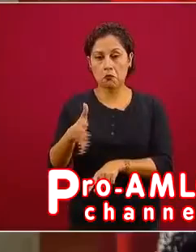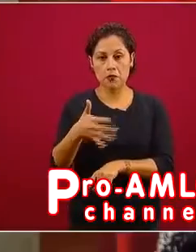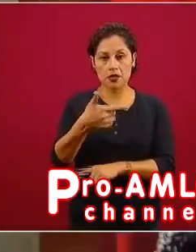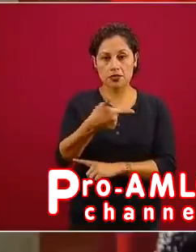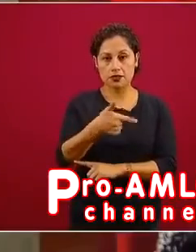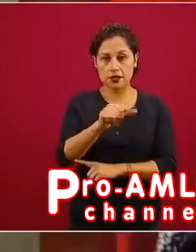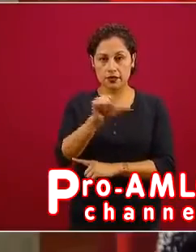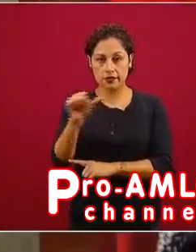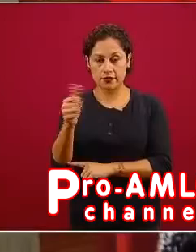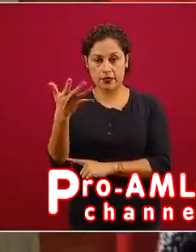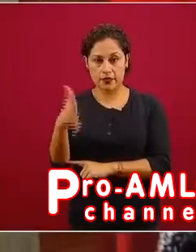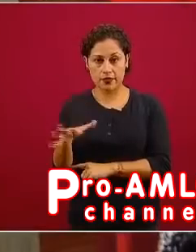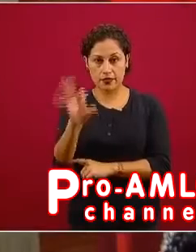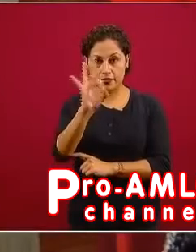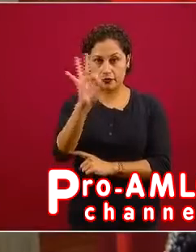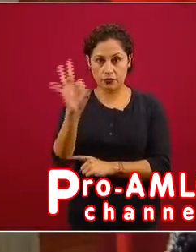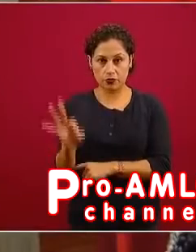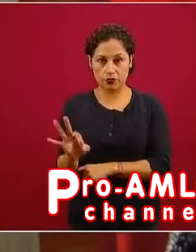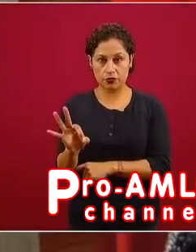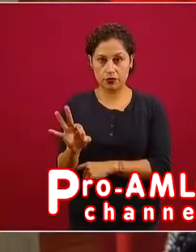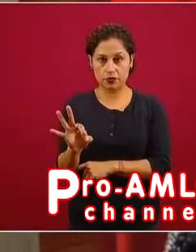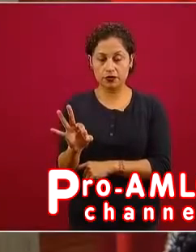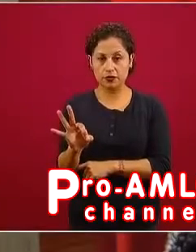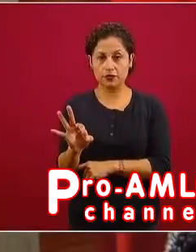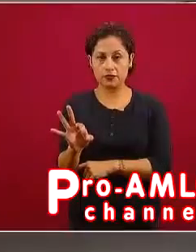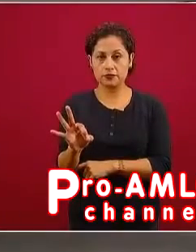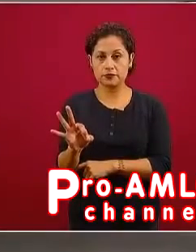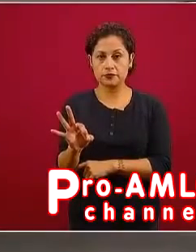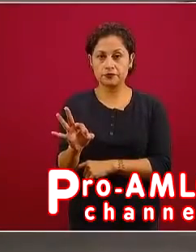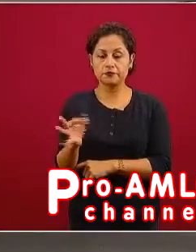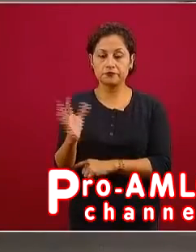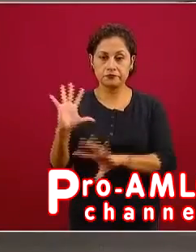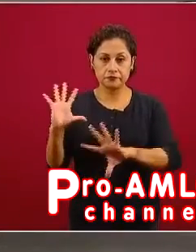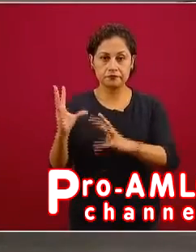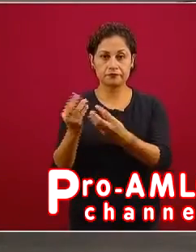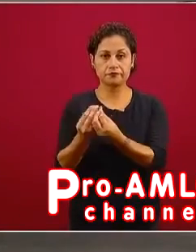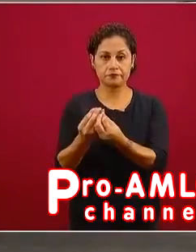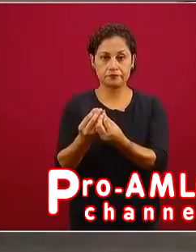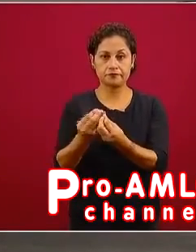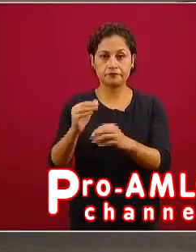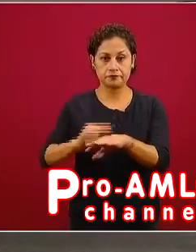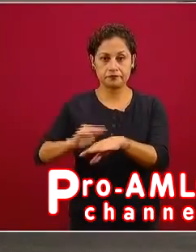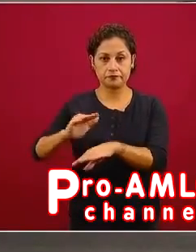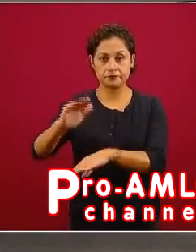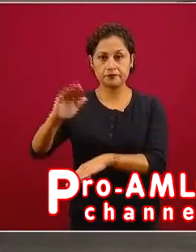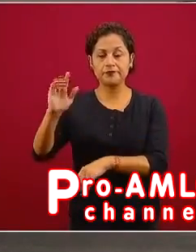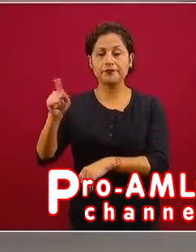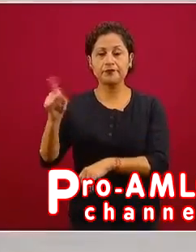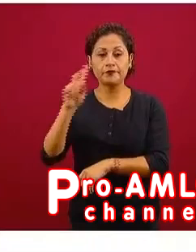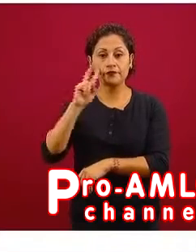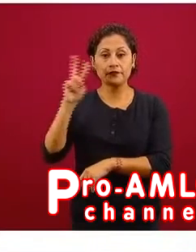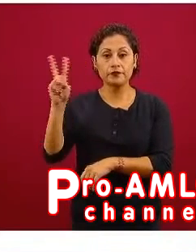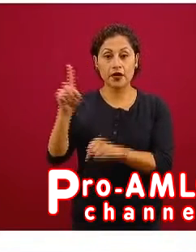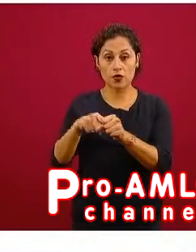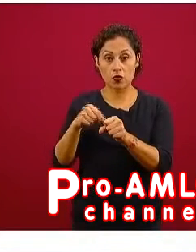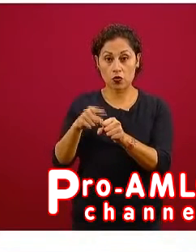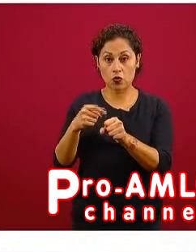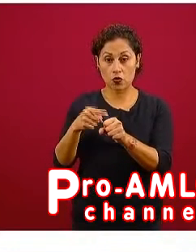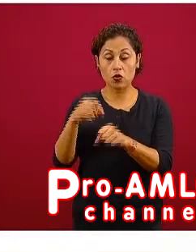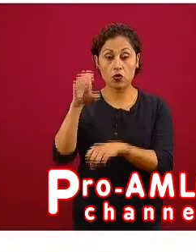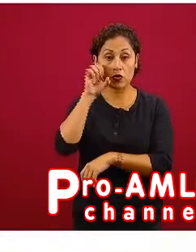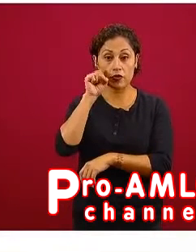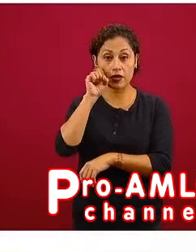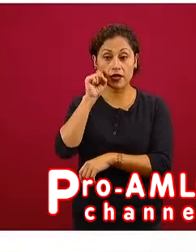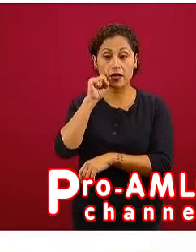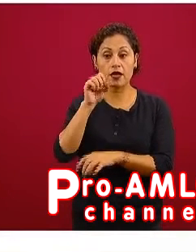7 y un 10% que se va sumando a la carga acumulada. Si vemos las barras de color naranja, bueno, los 970